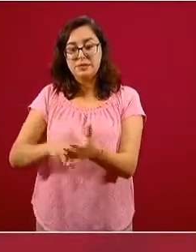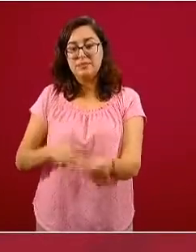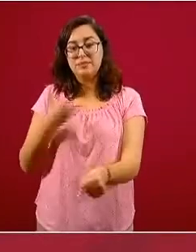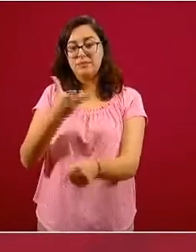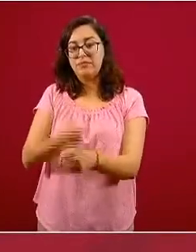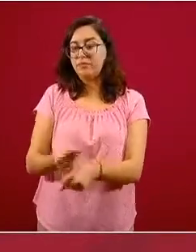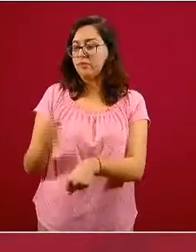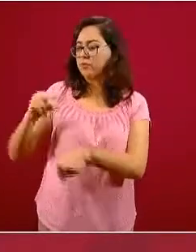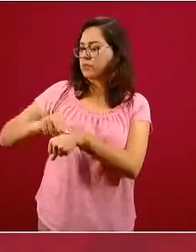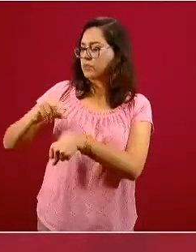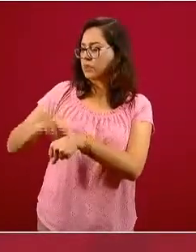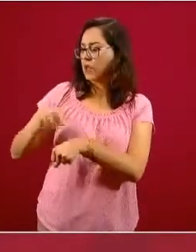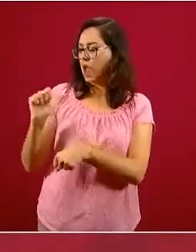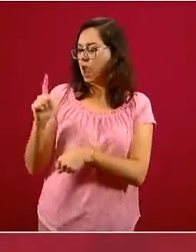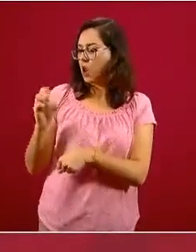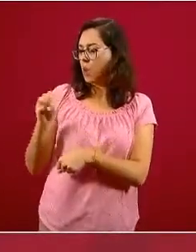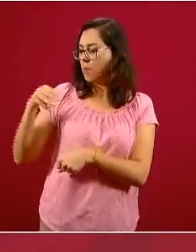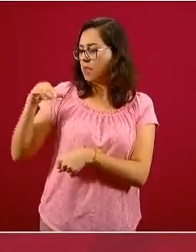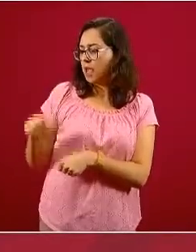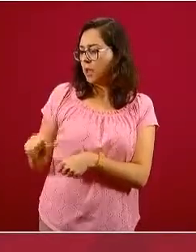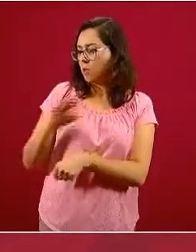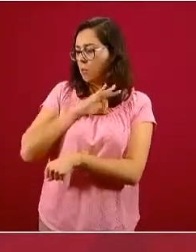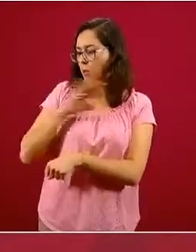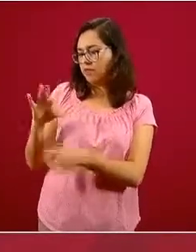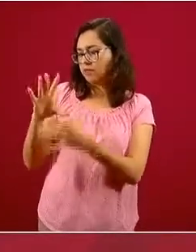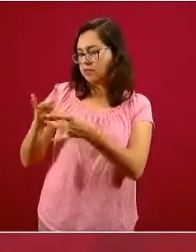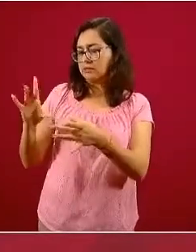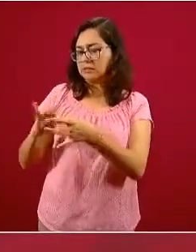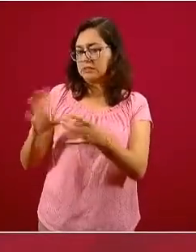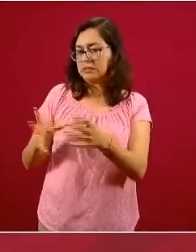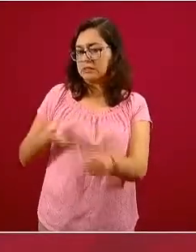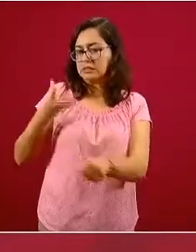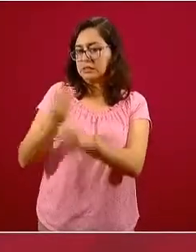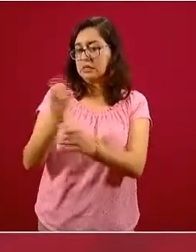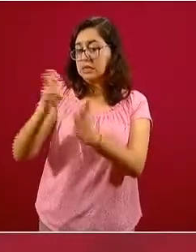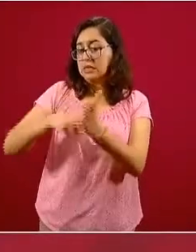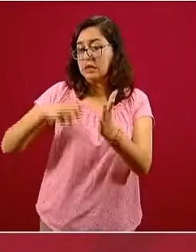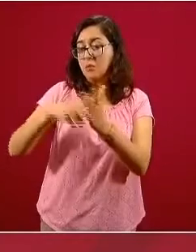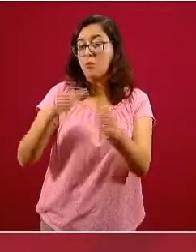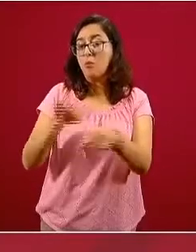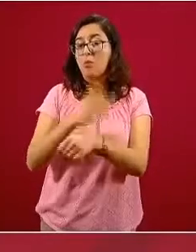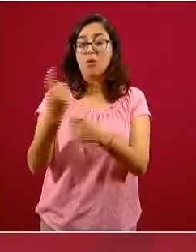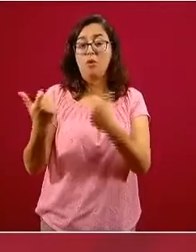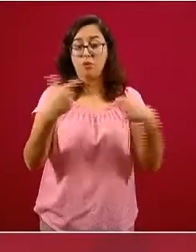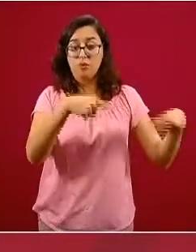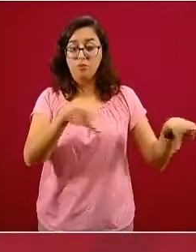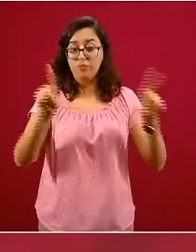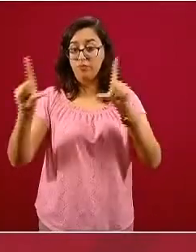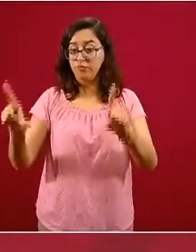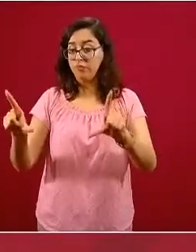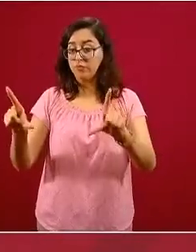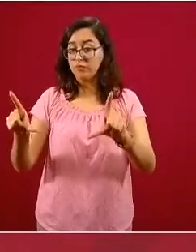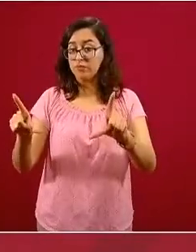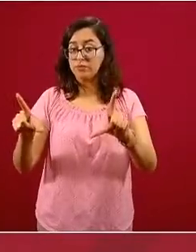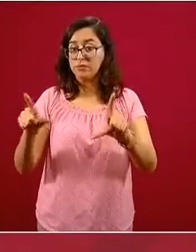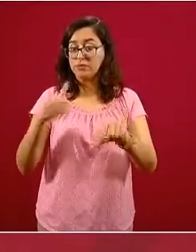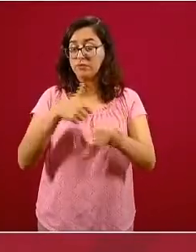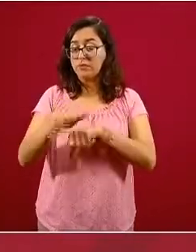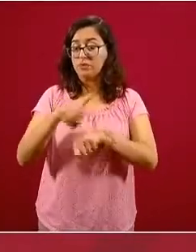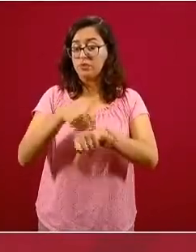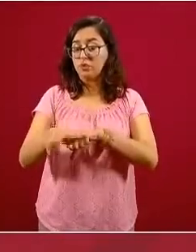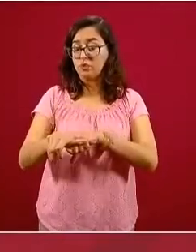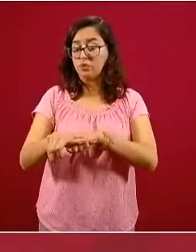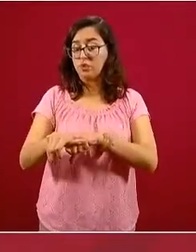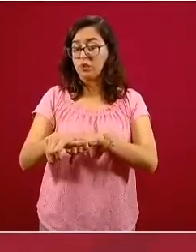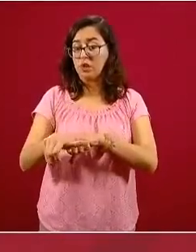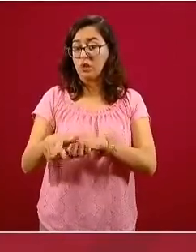doctor Alomía si nos comenta, había un error en la diapositiva número 2, o 1 más bien, la diapositiva que tiene